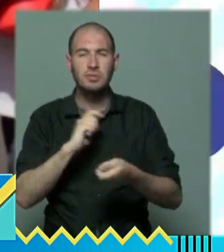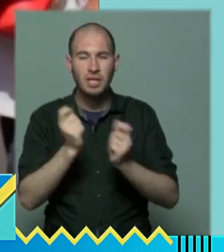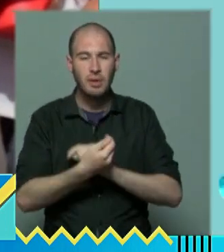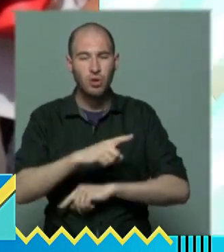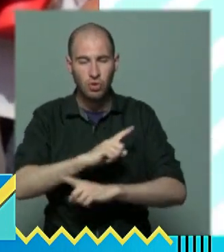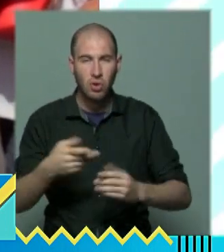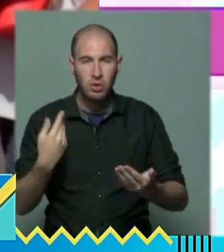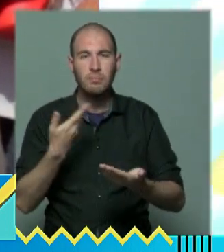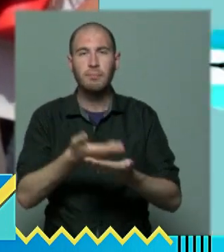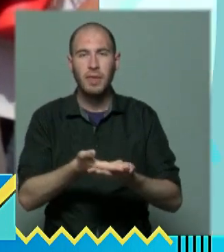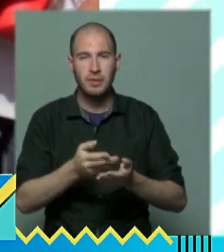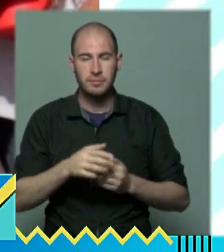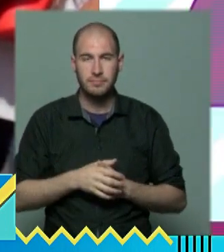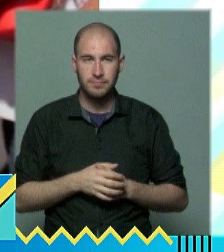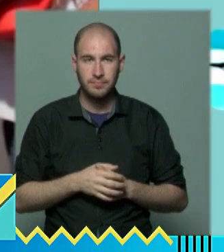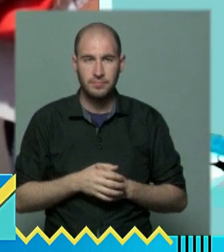rechazar la reforma